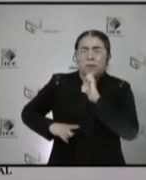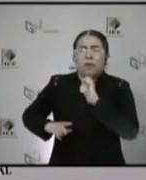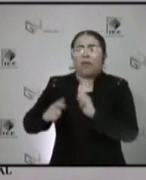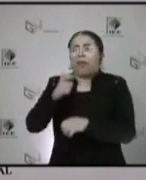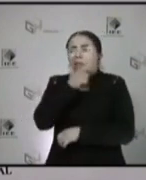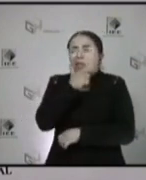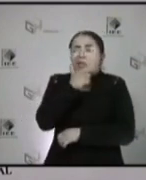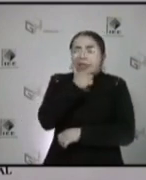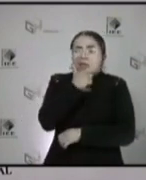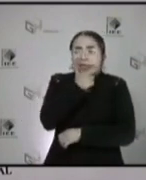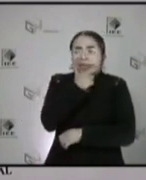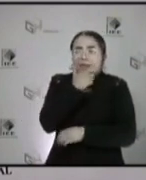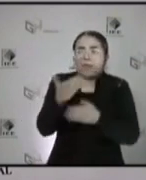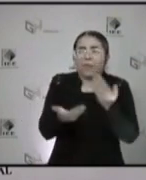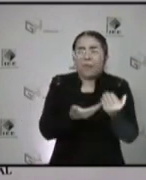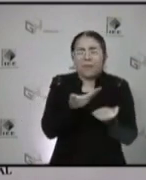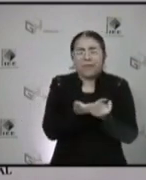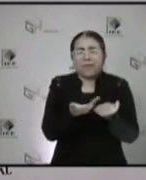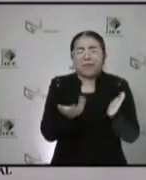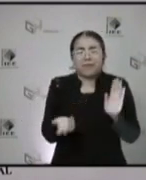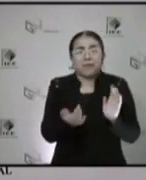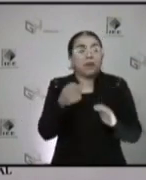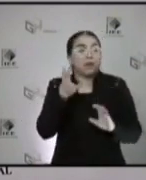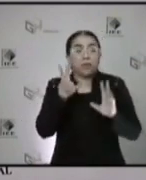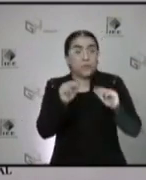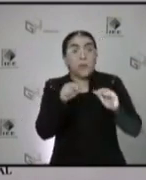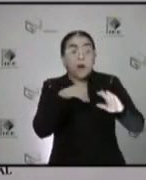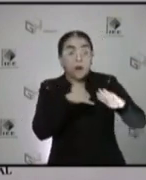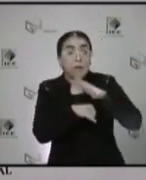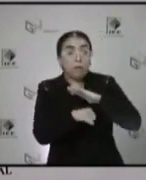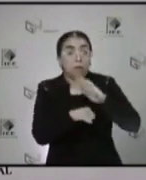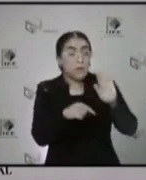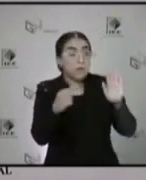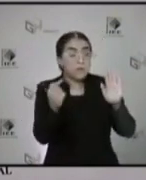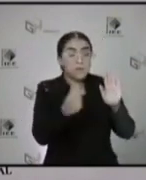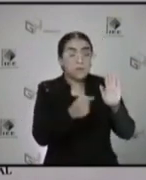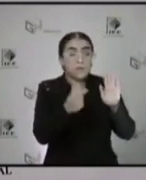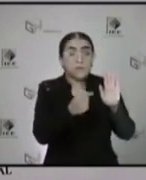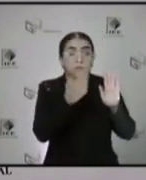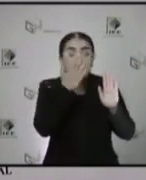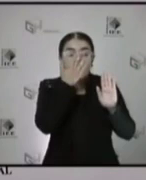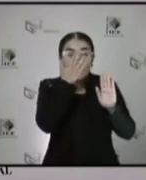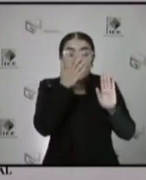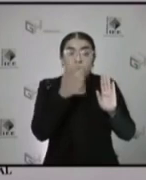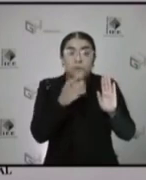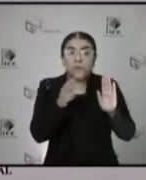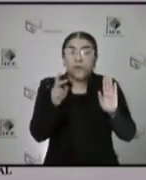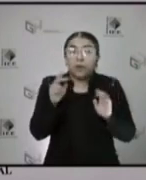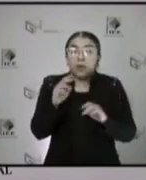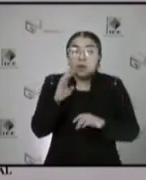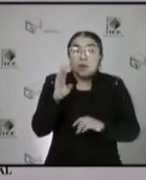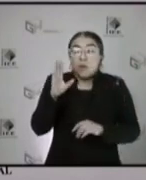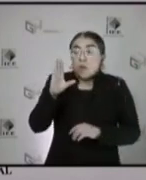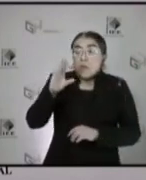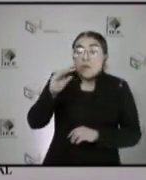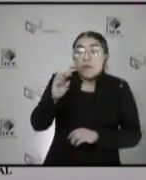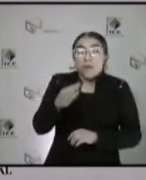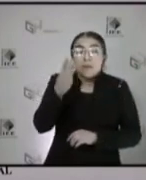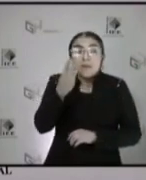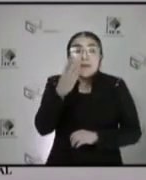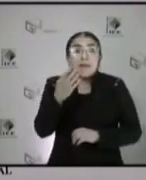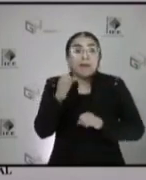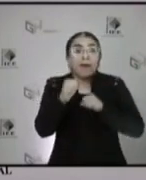poco de esta propuesta, pero esto es mucho más a fondo de lo que aparentamos. Ese monumento de 93 años de corrupción